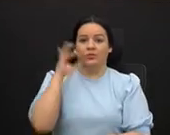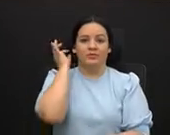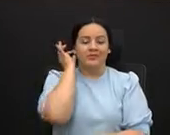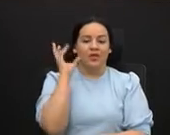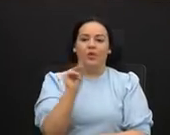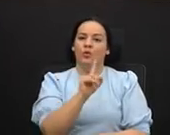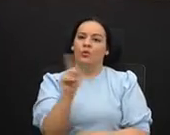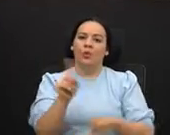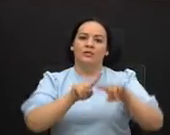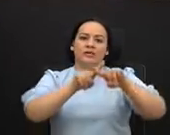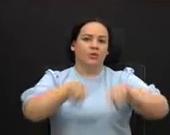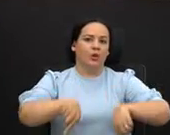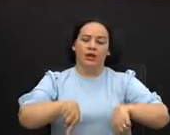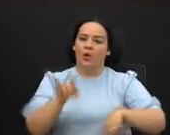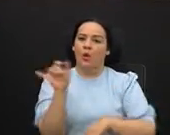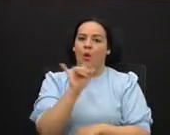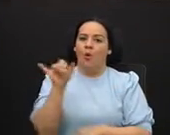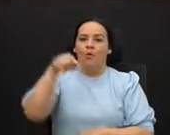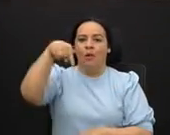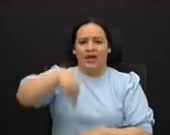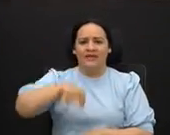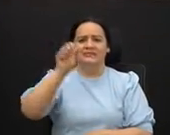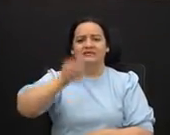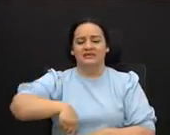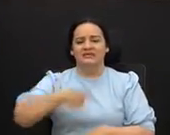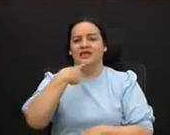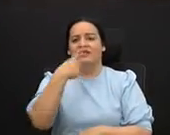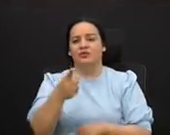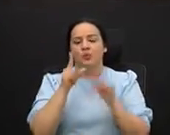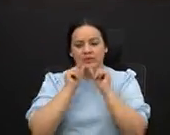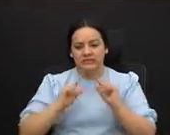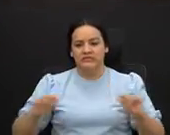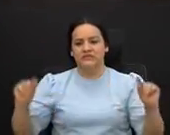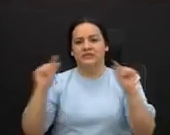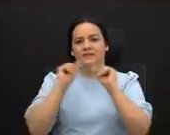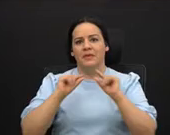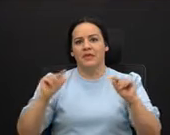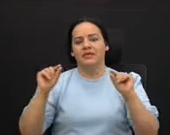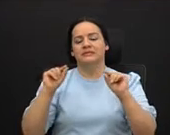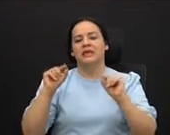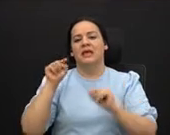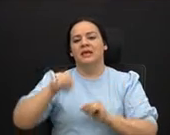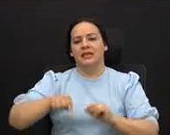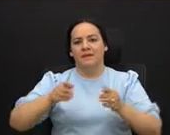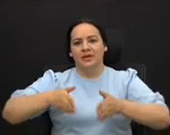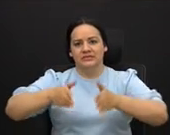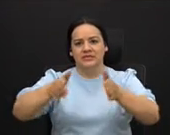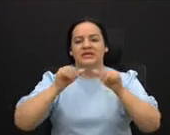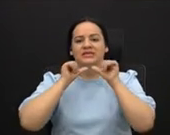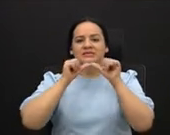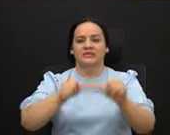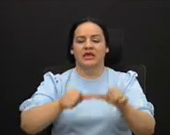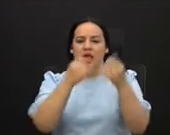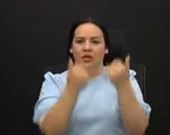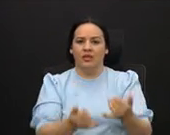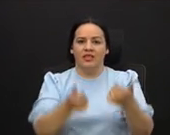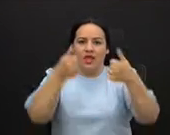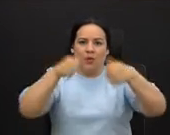sido eliminado, como aquí se ha dicho en chismes de pasillos. Siguen vigentes según el